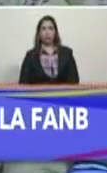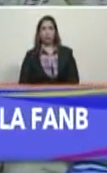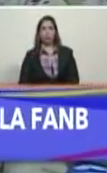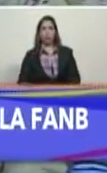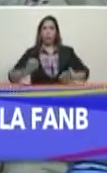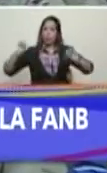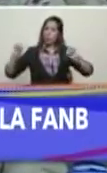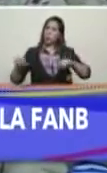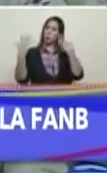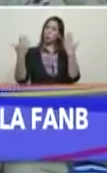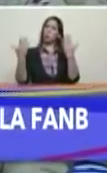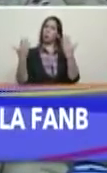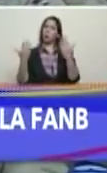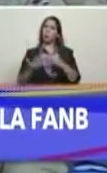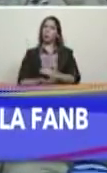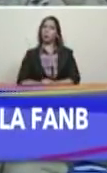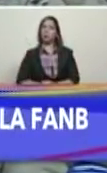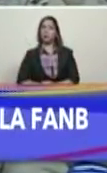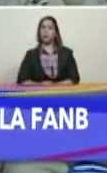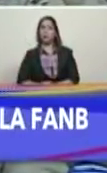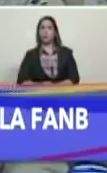Logramos remontar